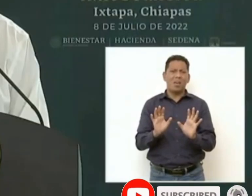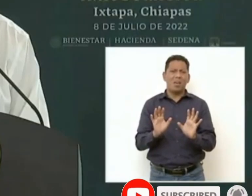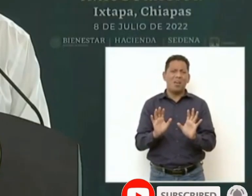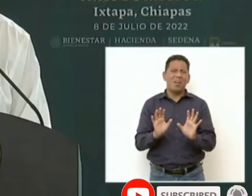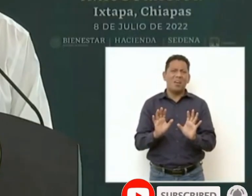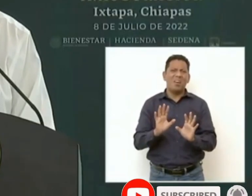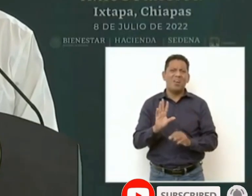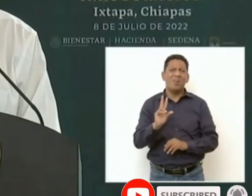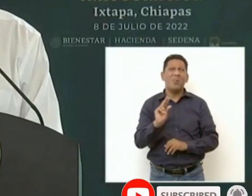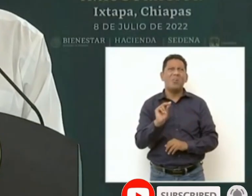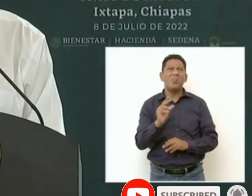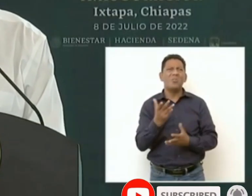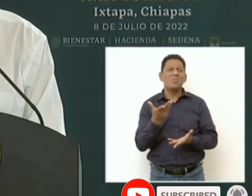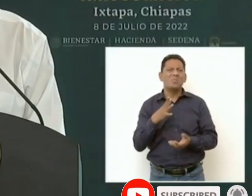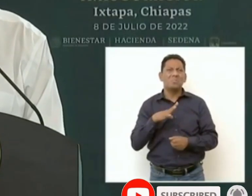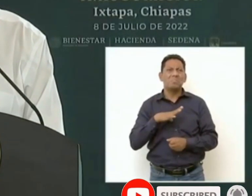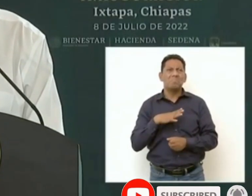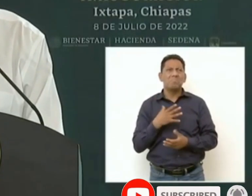No hay que tenerle